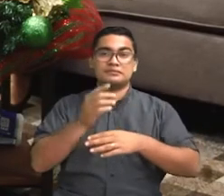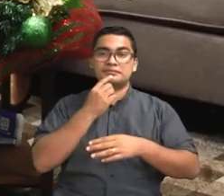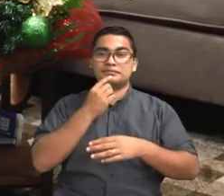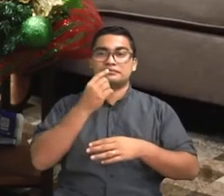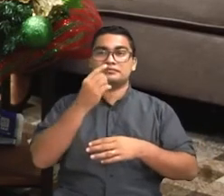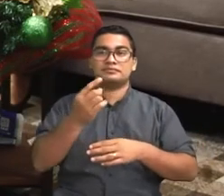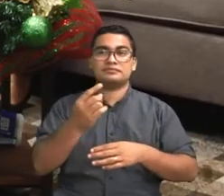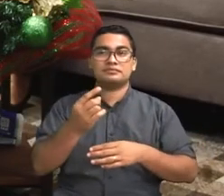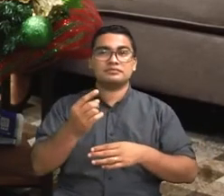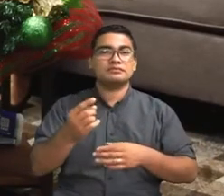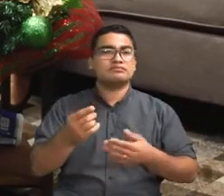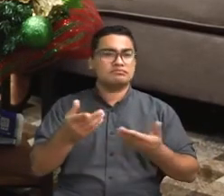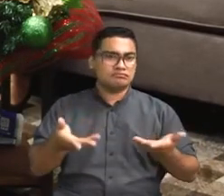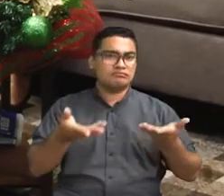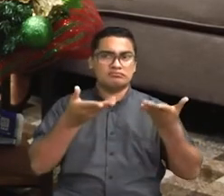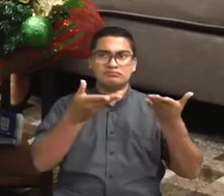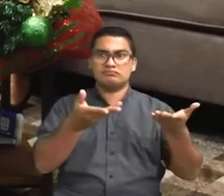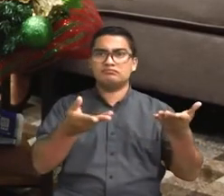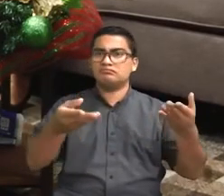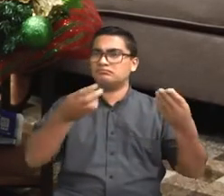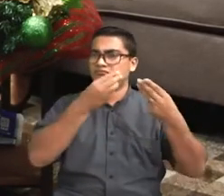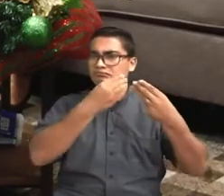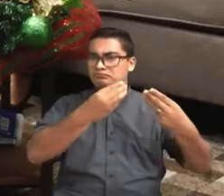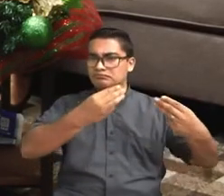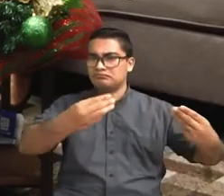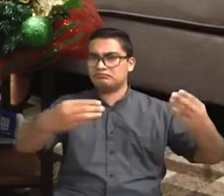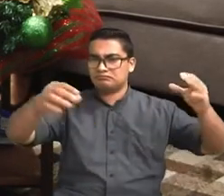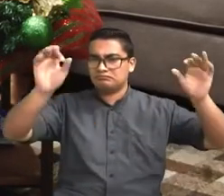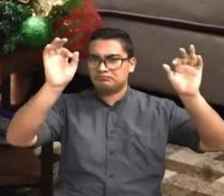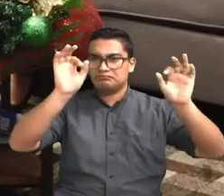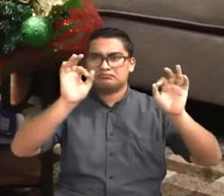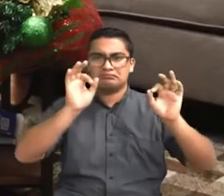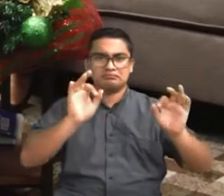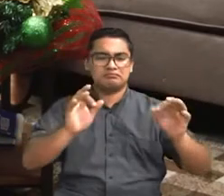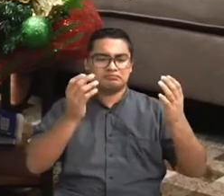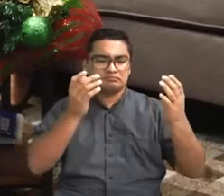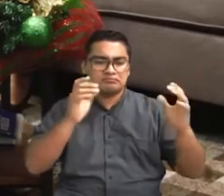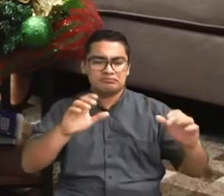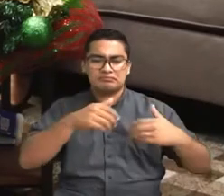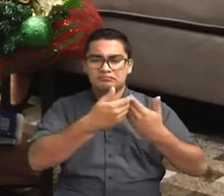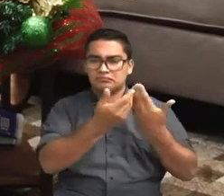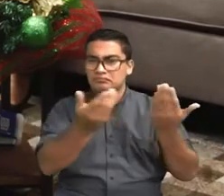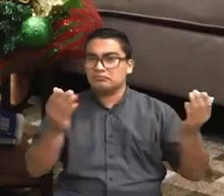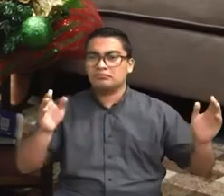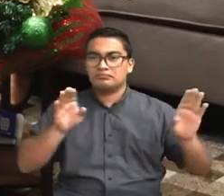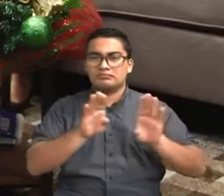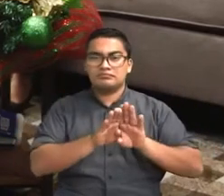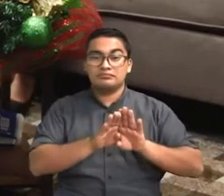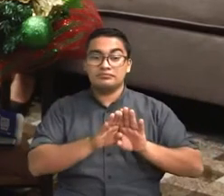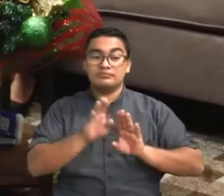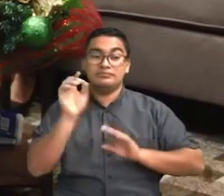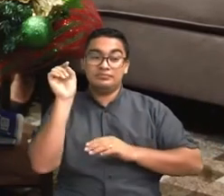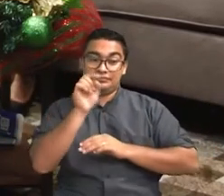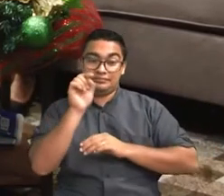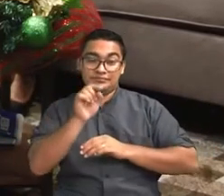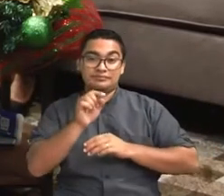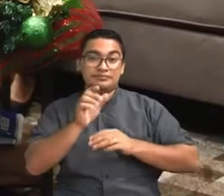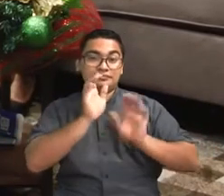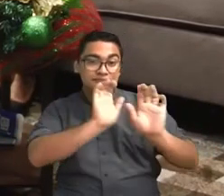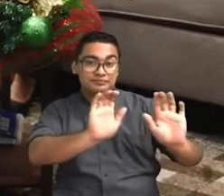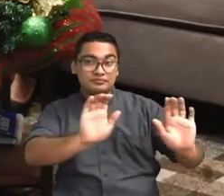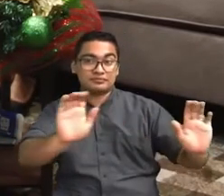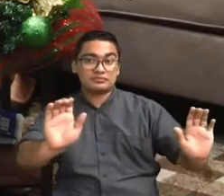sido dotados, han sido equipados. Ahí los niños reciben la atención desde